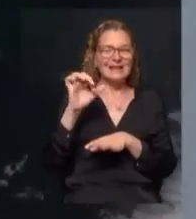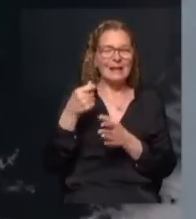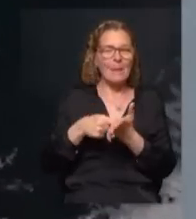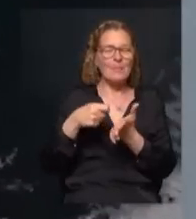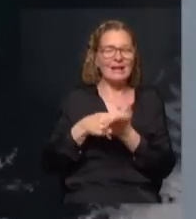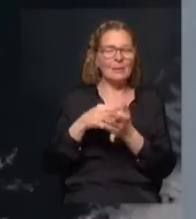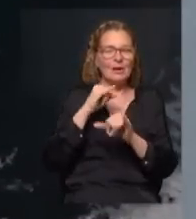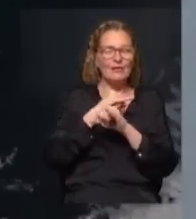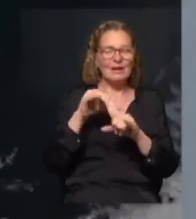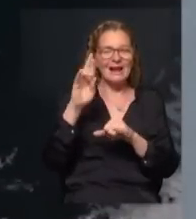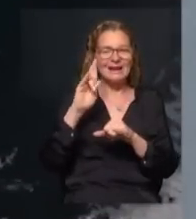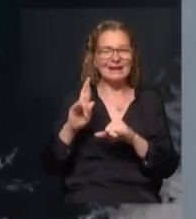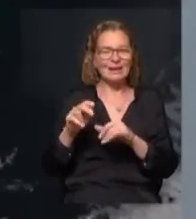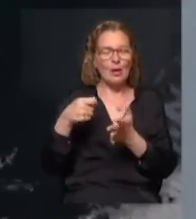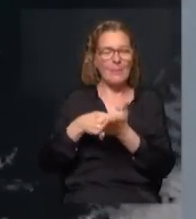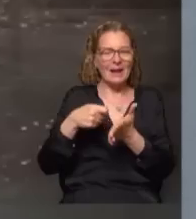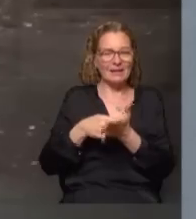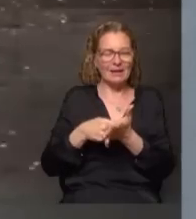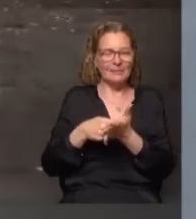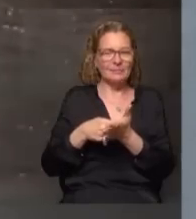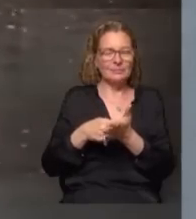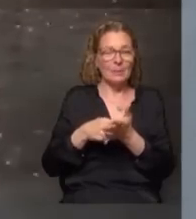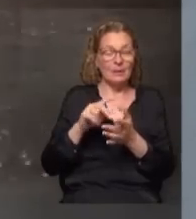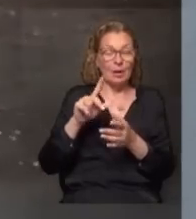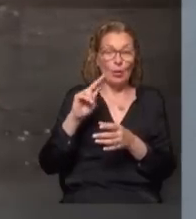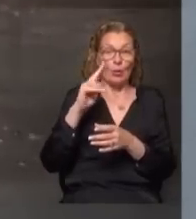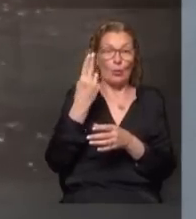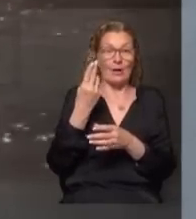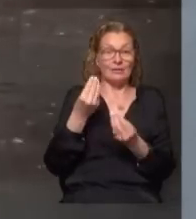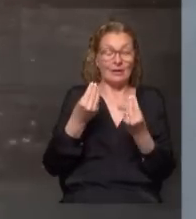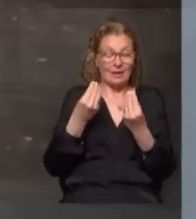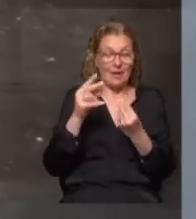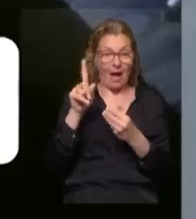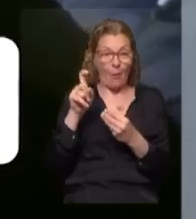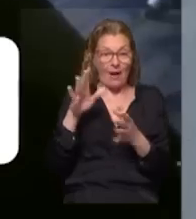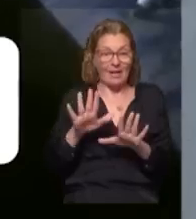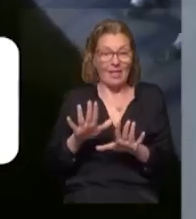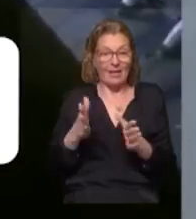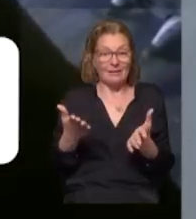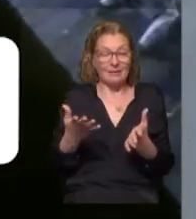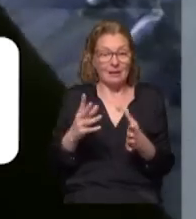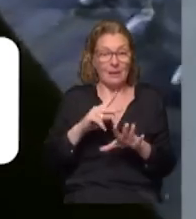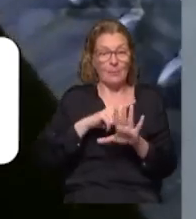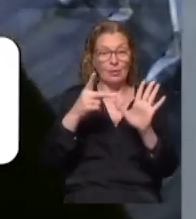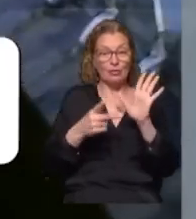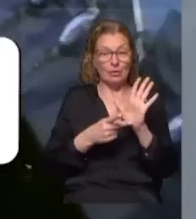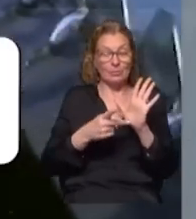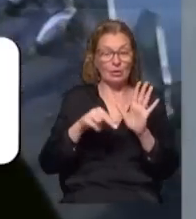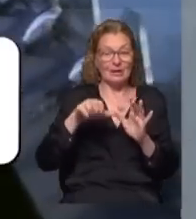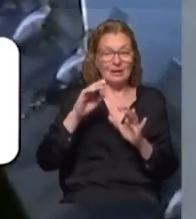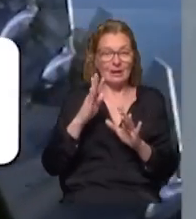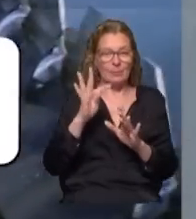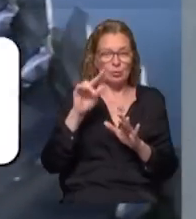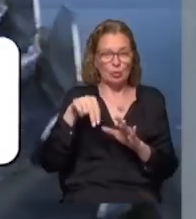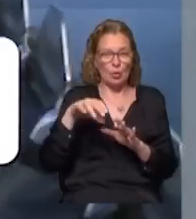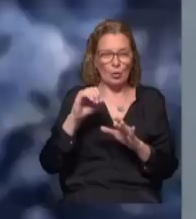en las aguas del río de la plata y para los uruguayos qué agua nos queda la del proyecto Neptuno un